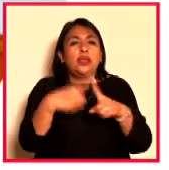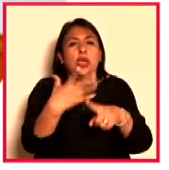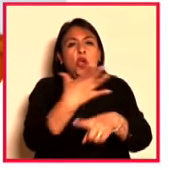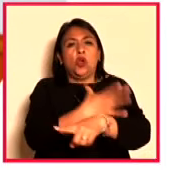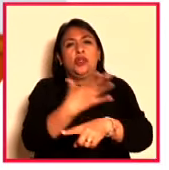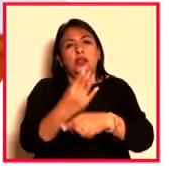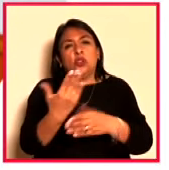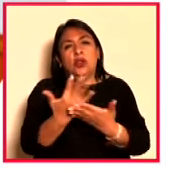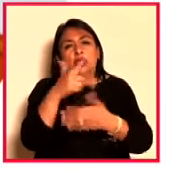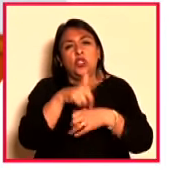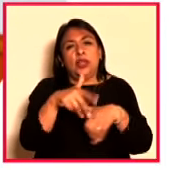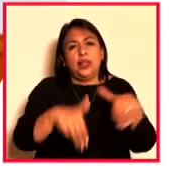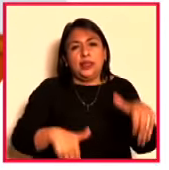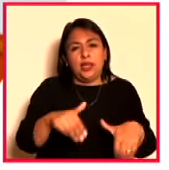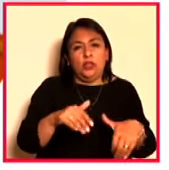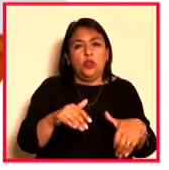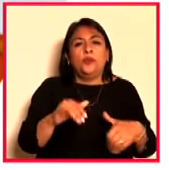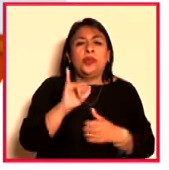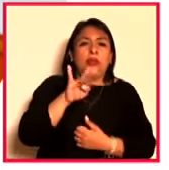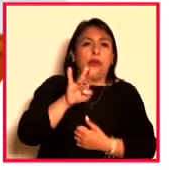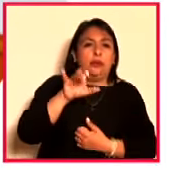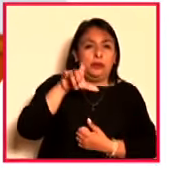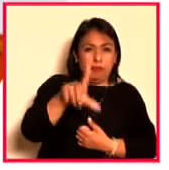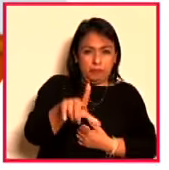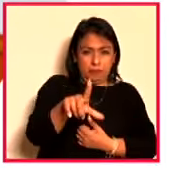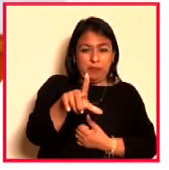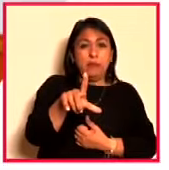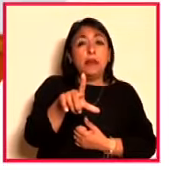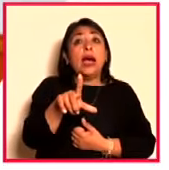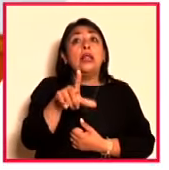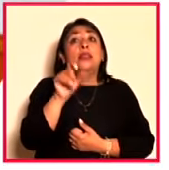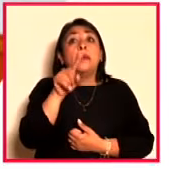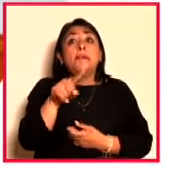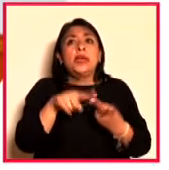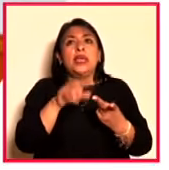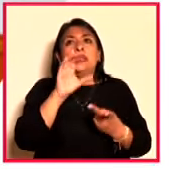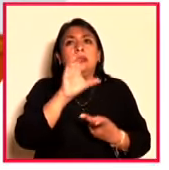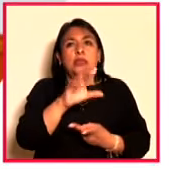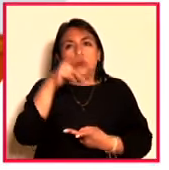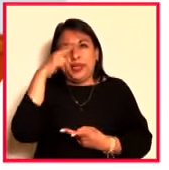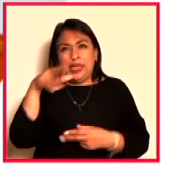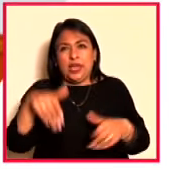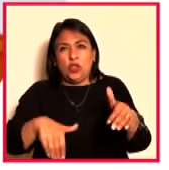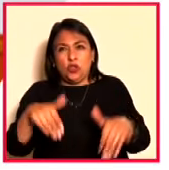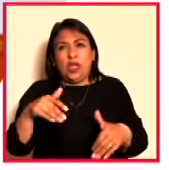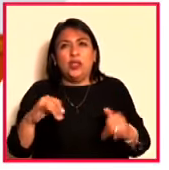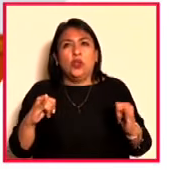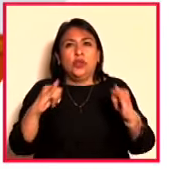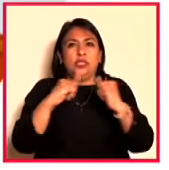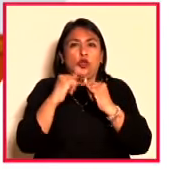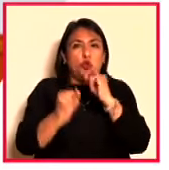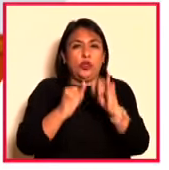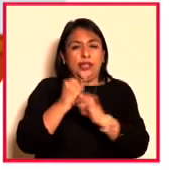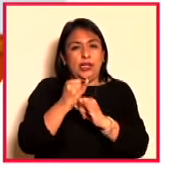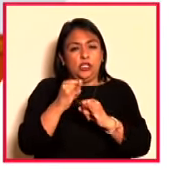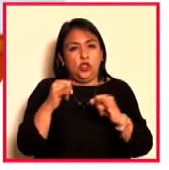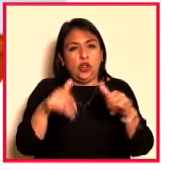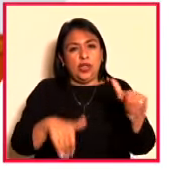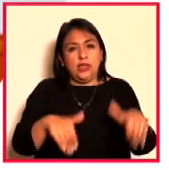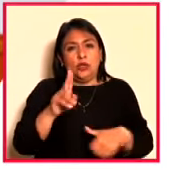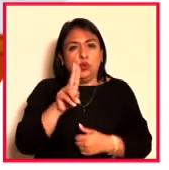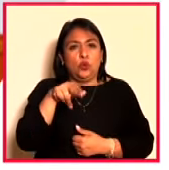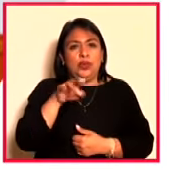de Teatro del Instituto Nacional de Bellas Artes y Literatura y el Centro Mexicano de Teatro del Instituto Internacional de Teatro de la UNESCO.